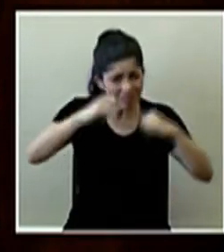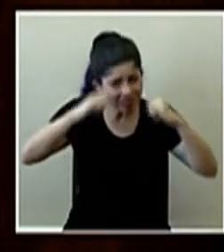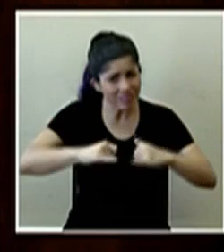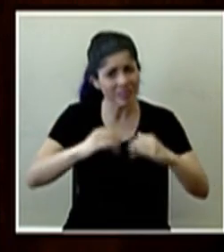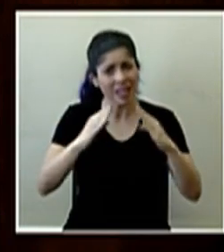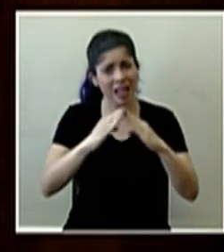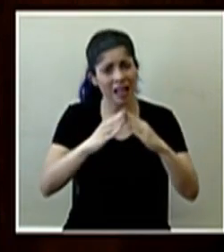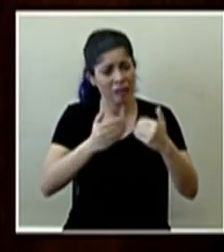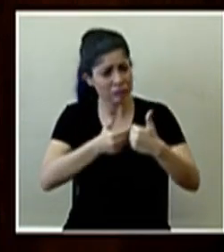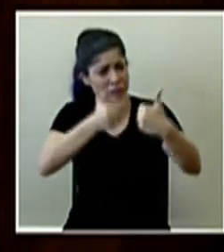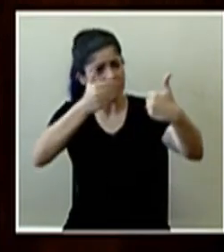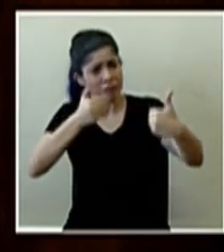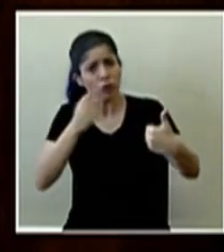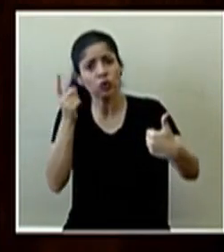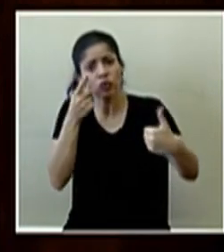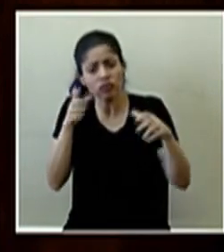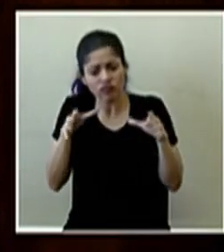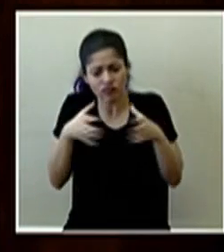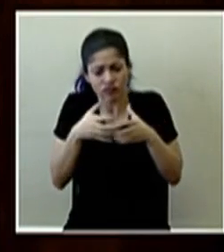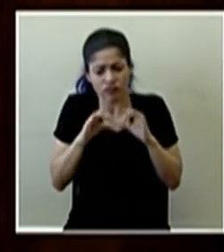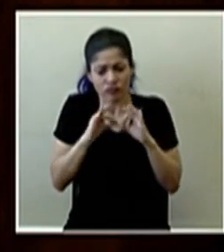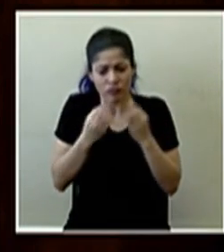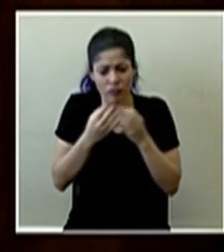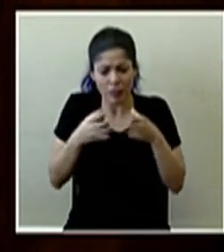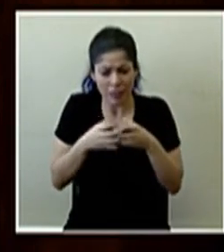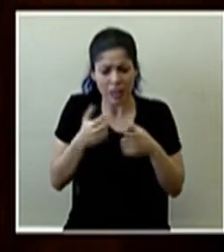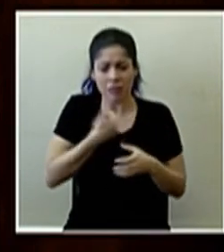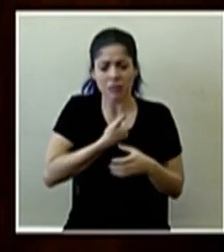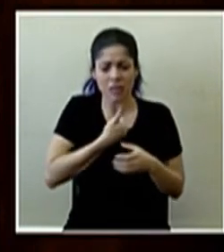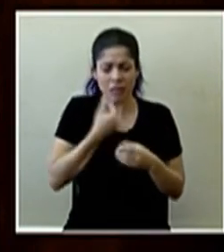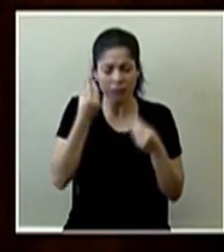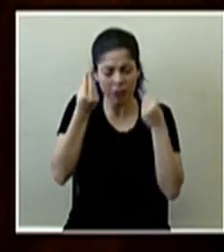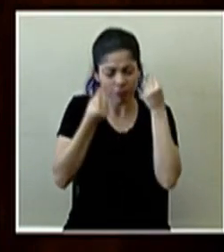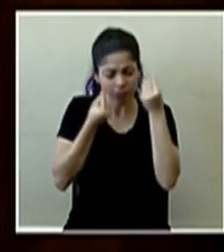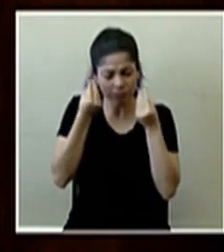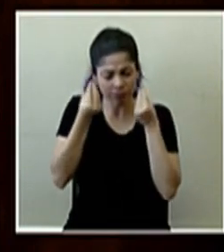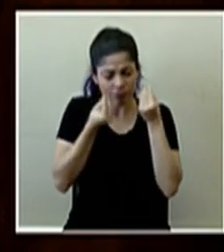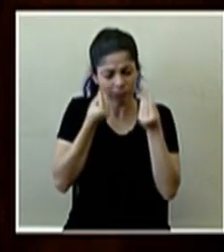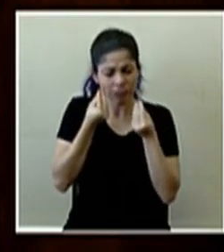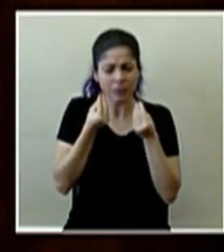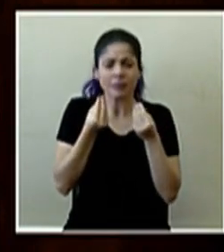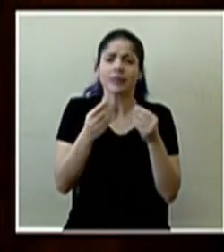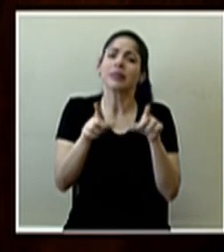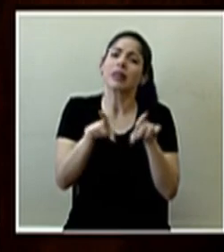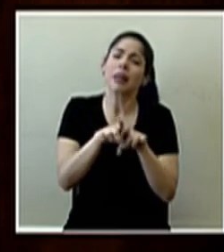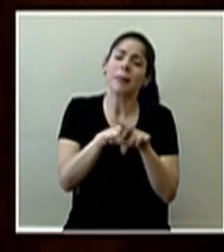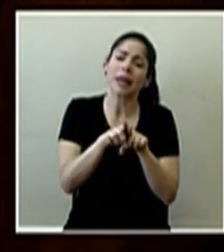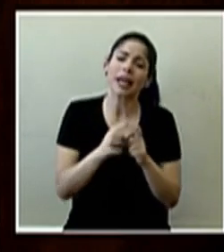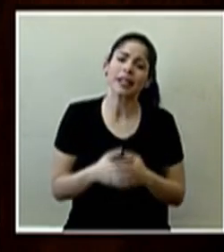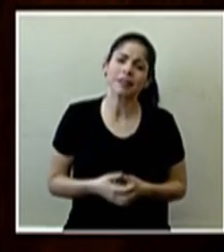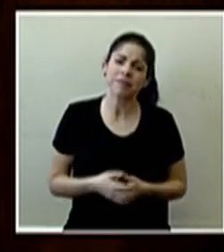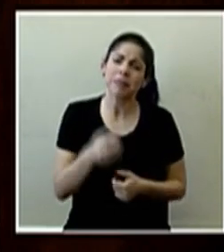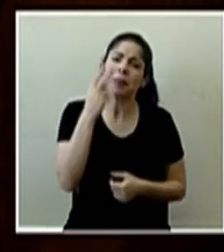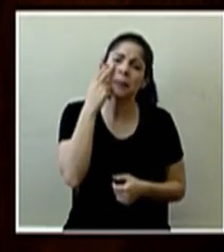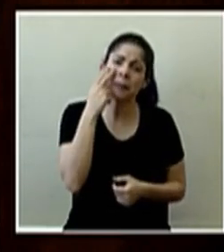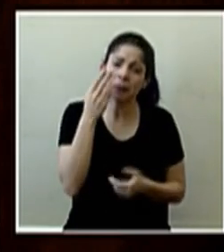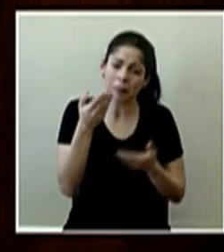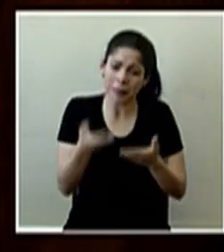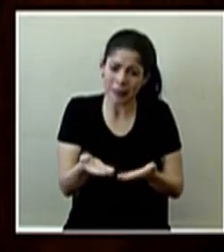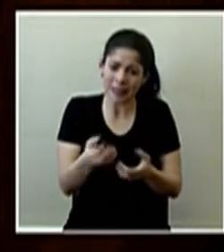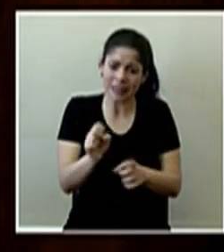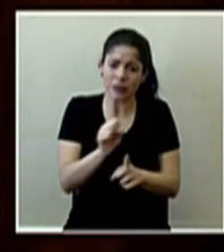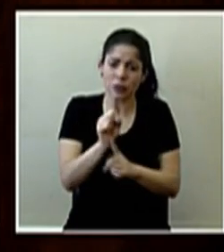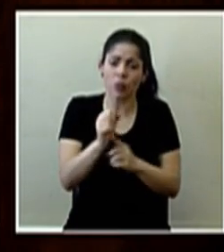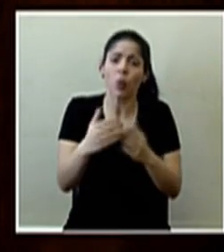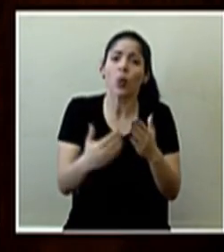casa aislado con su núcleo familiar, medite y también veamos esto como